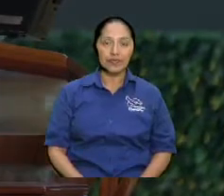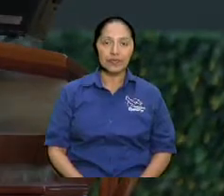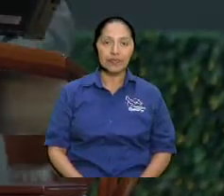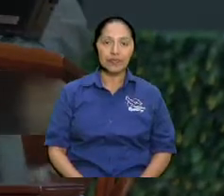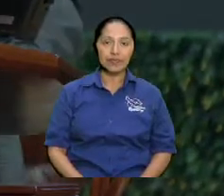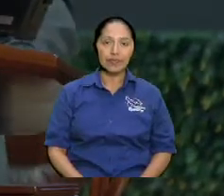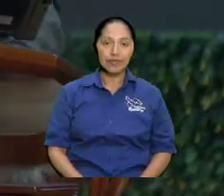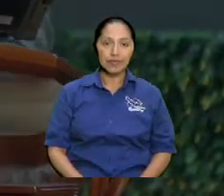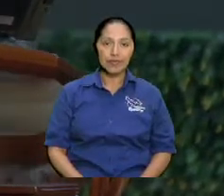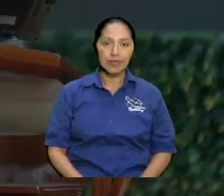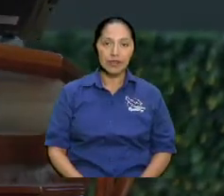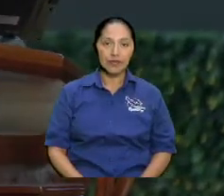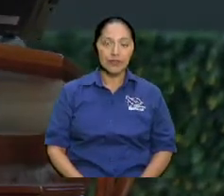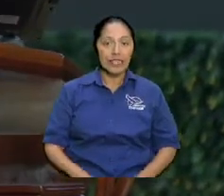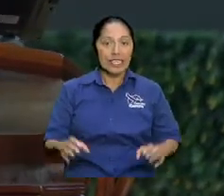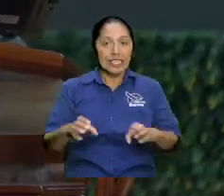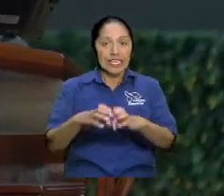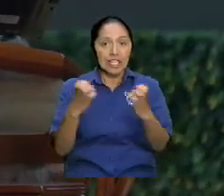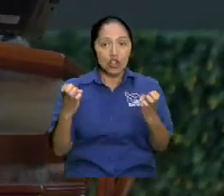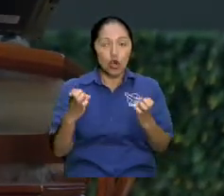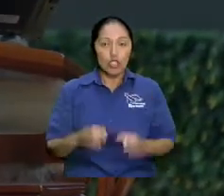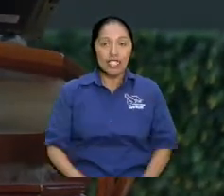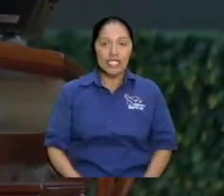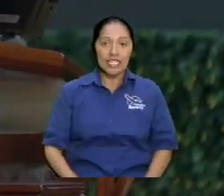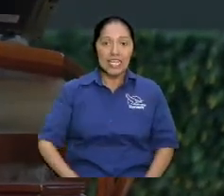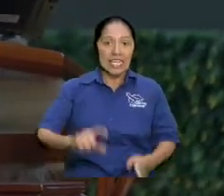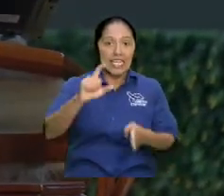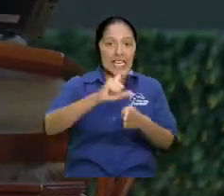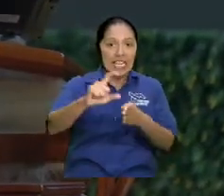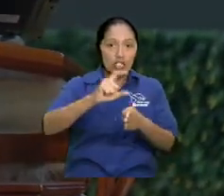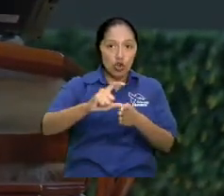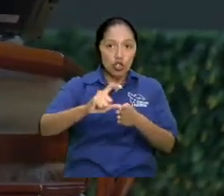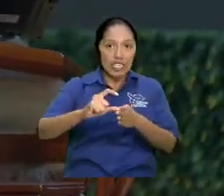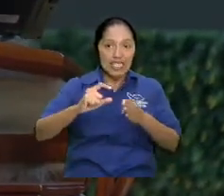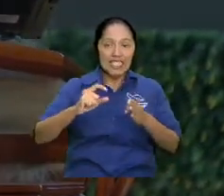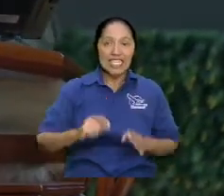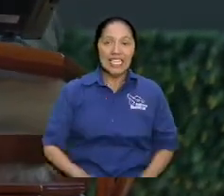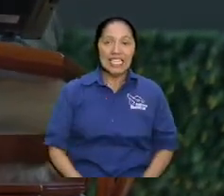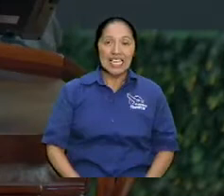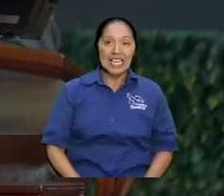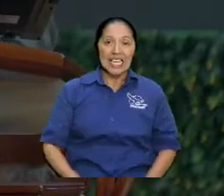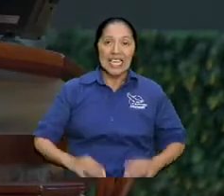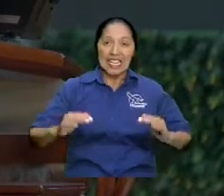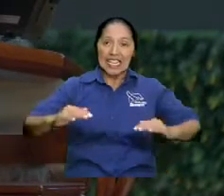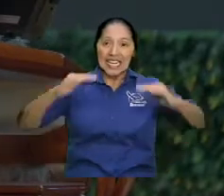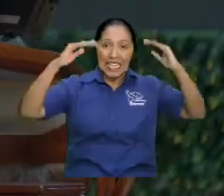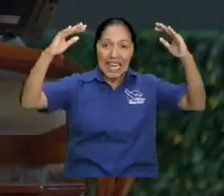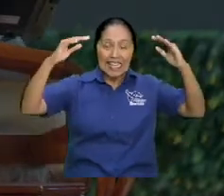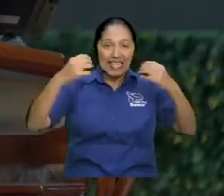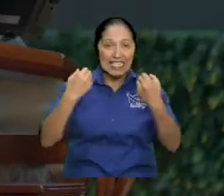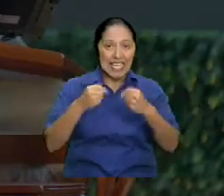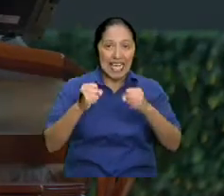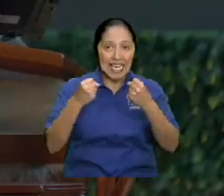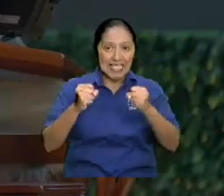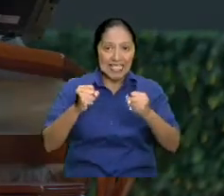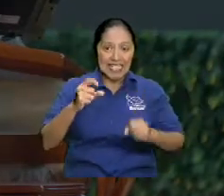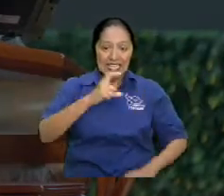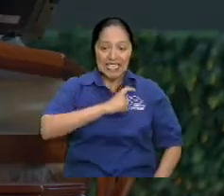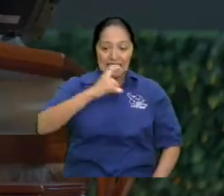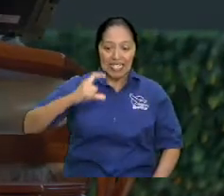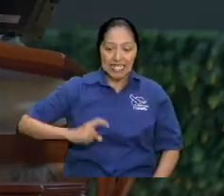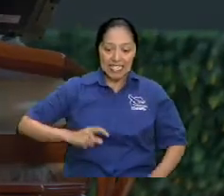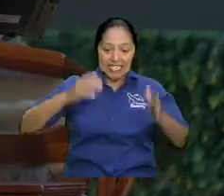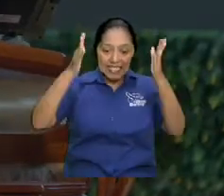ahora. Entonces, las hazañas del cristiano son esas, pero no las podemos hacer separados del